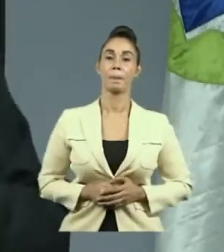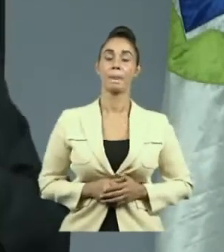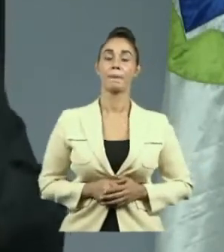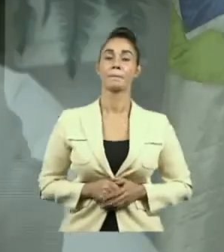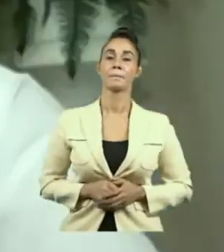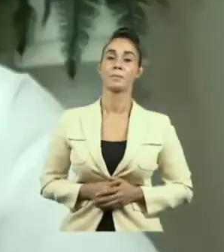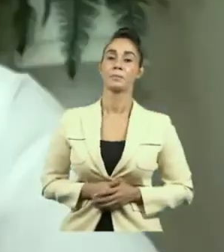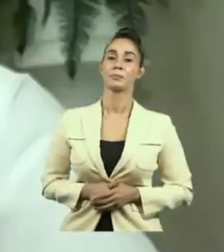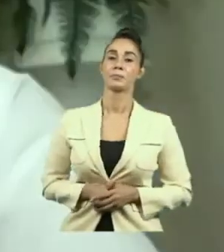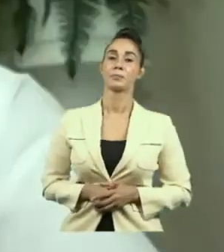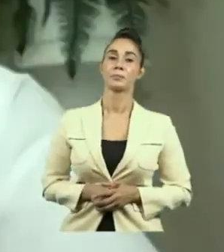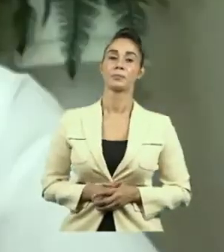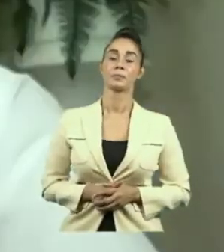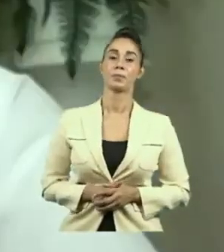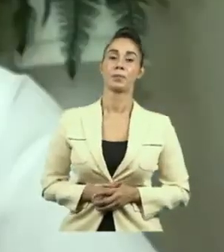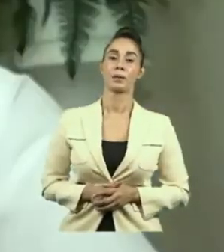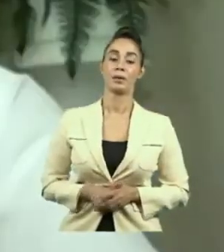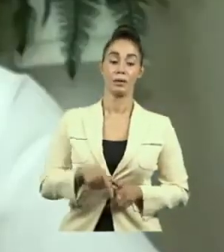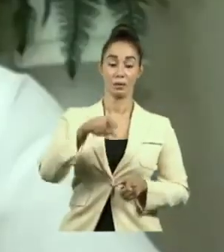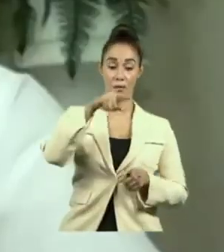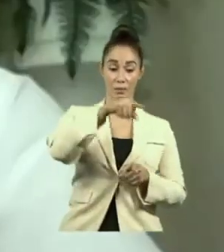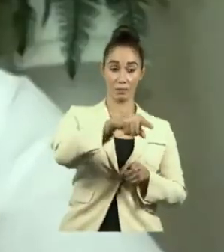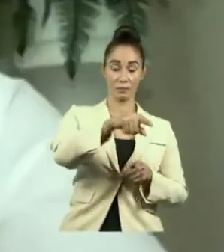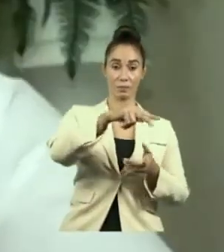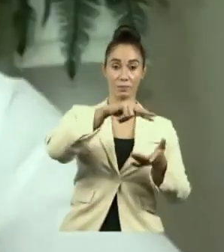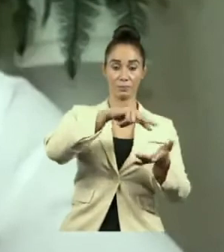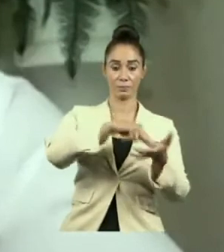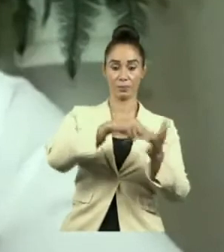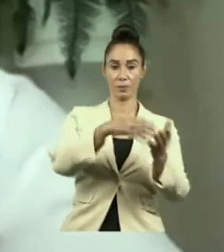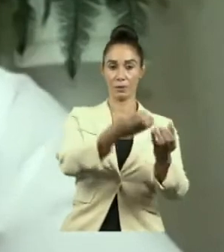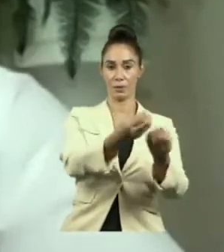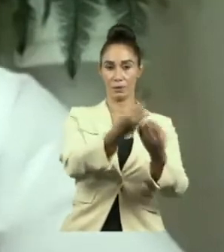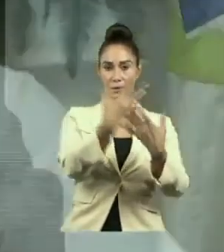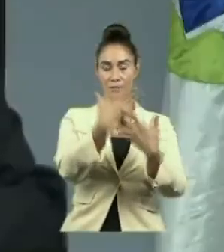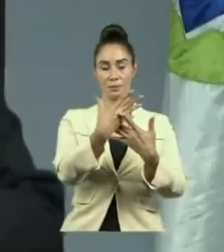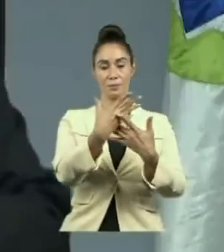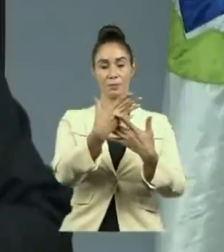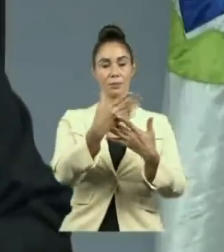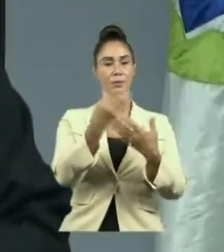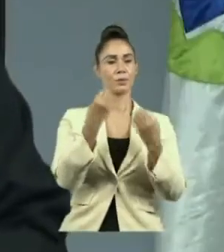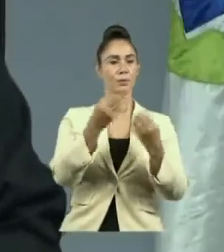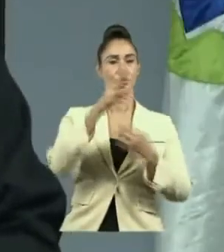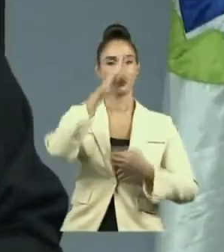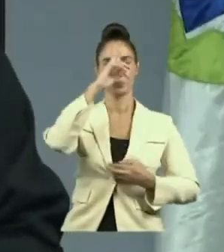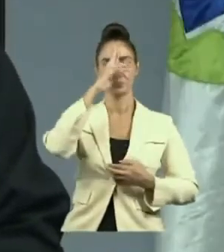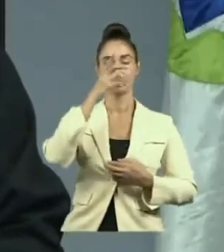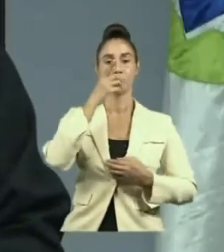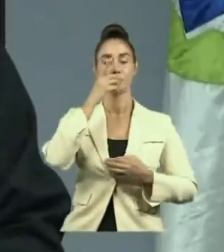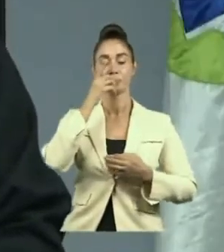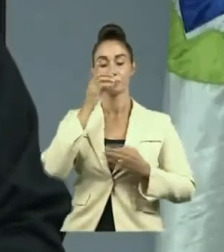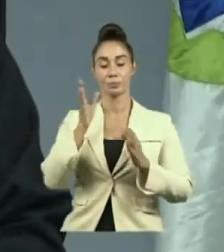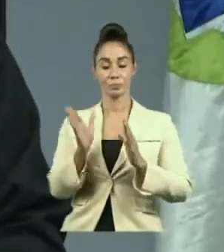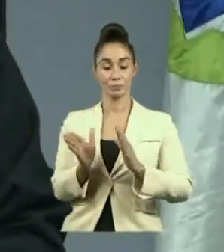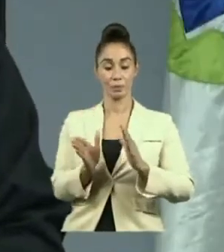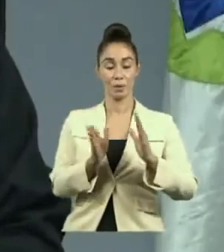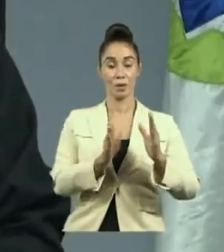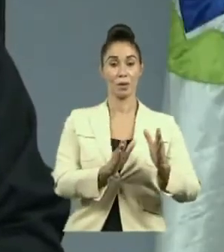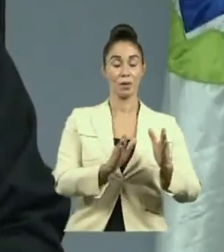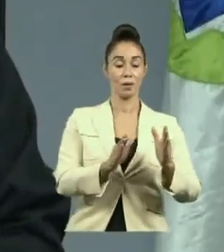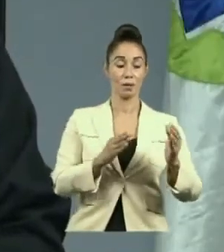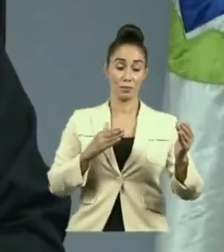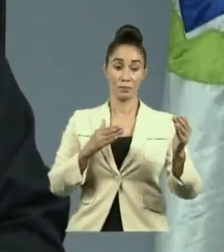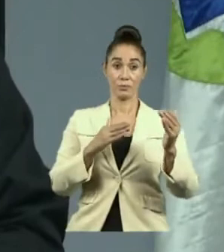de modo pues que eso nos da también otra idea más de cómo el país contrario a los vaticinios